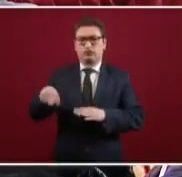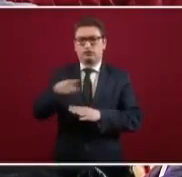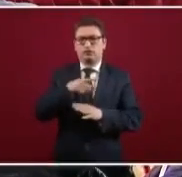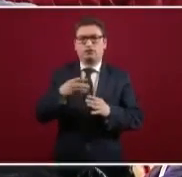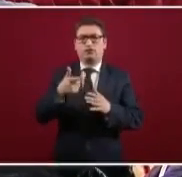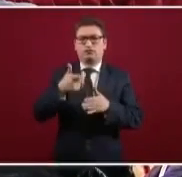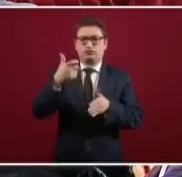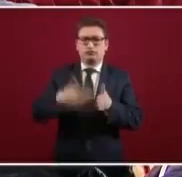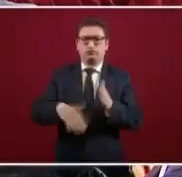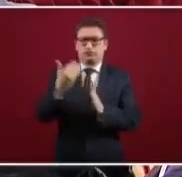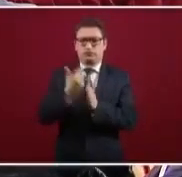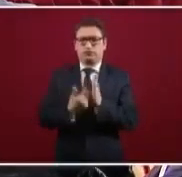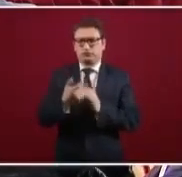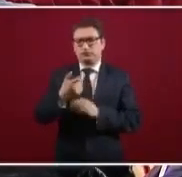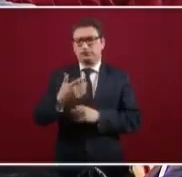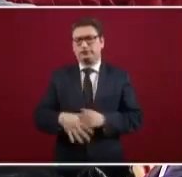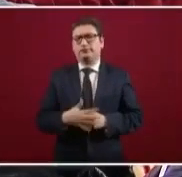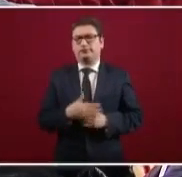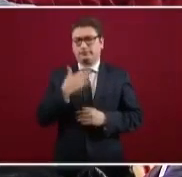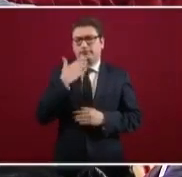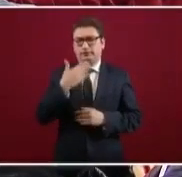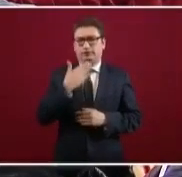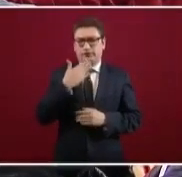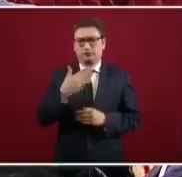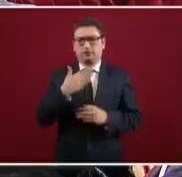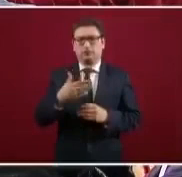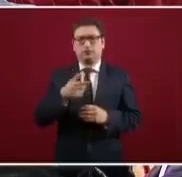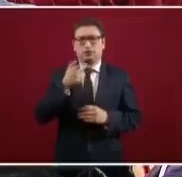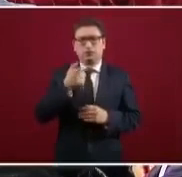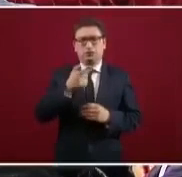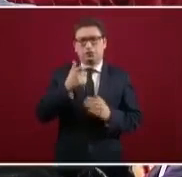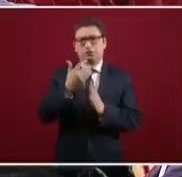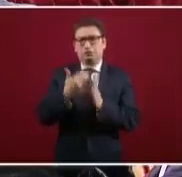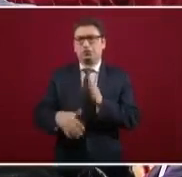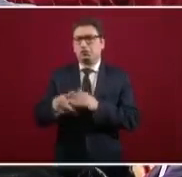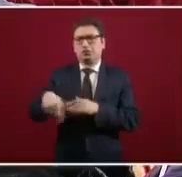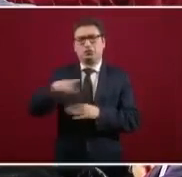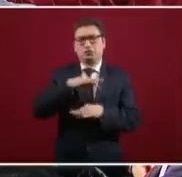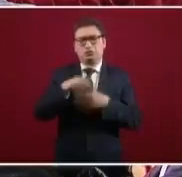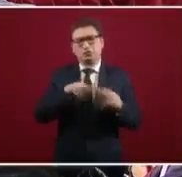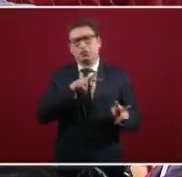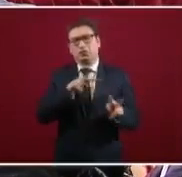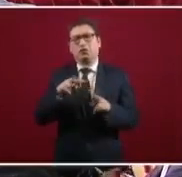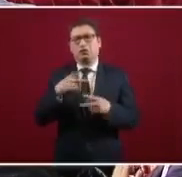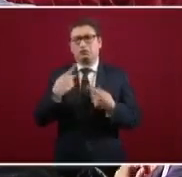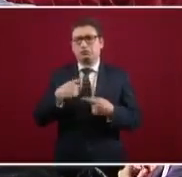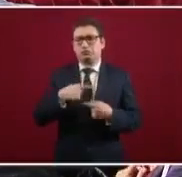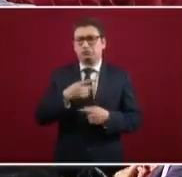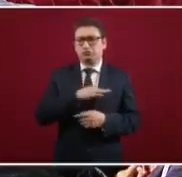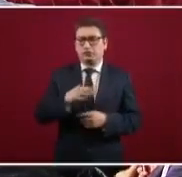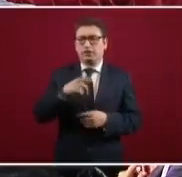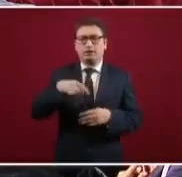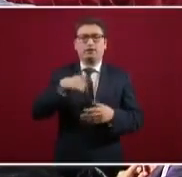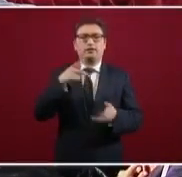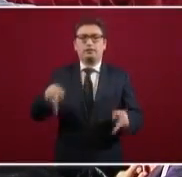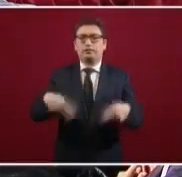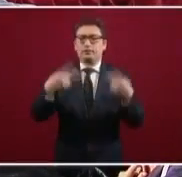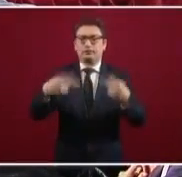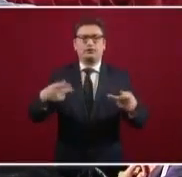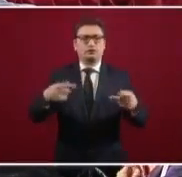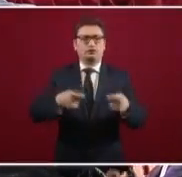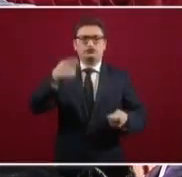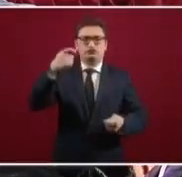descuento a esta casa de los cabos estos tenemos precios muy atractivos en general en la subasta estamos manejando